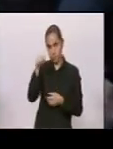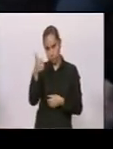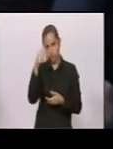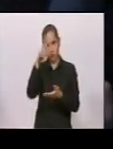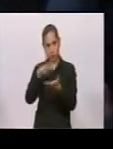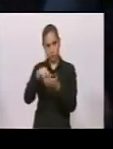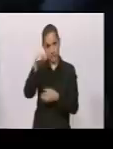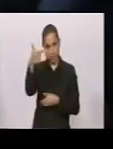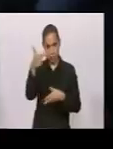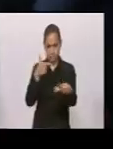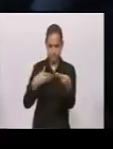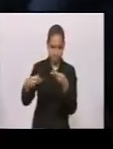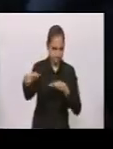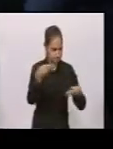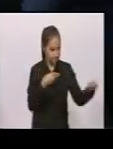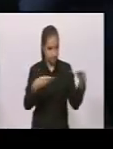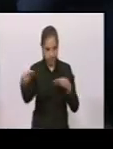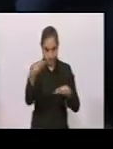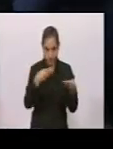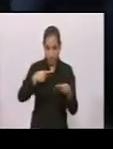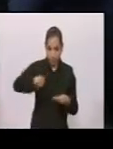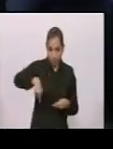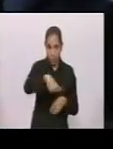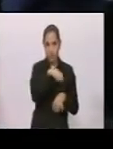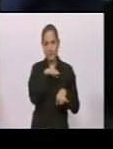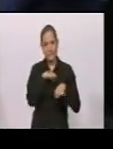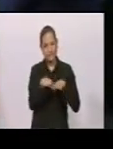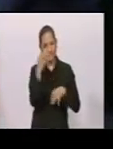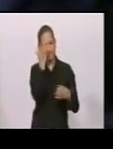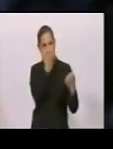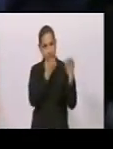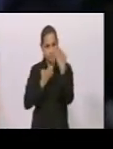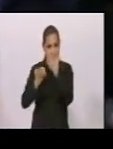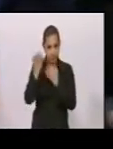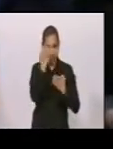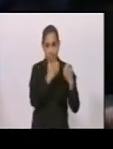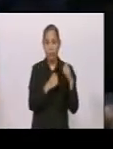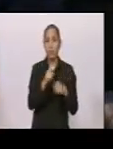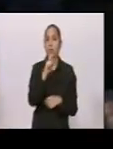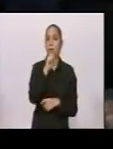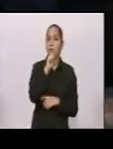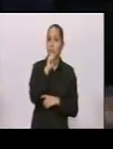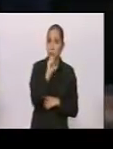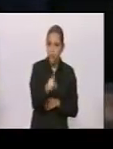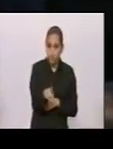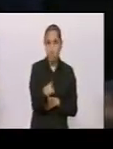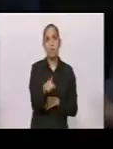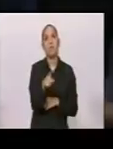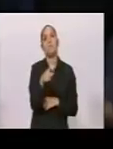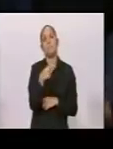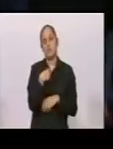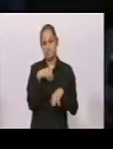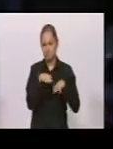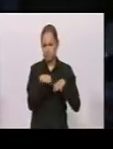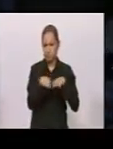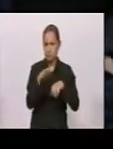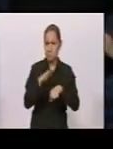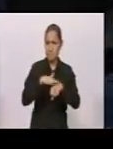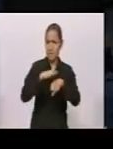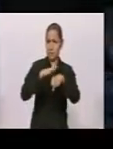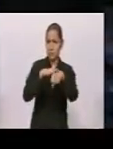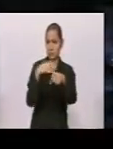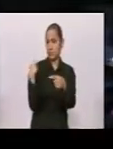2011-2012. Tarea que se incrementó de manera considerable en los últimos